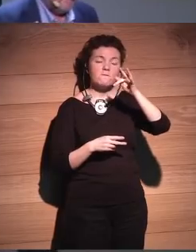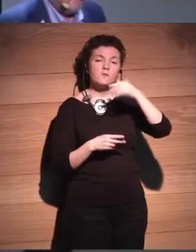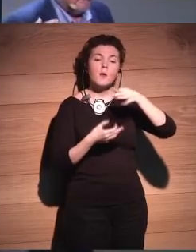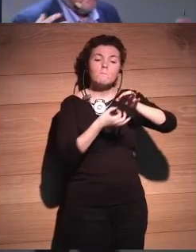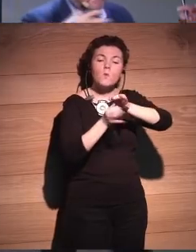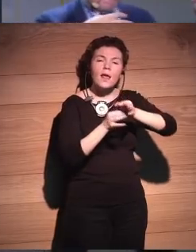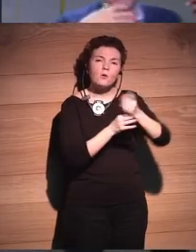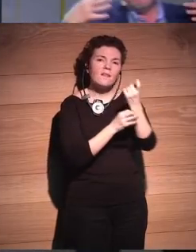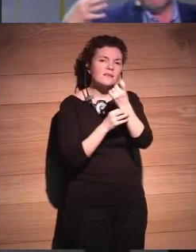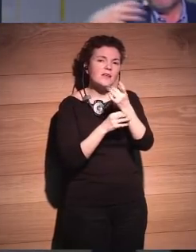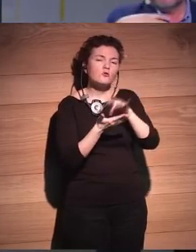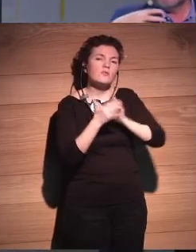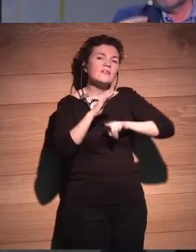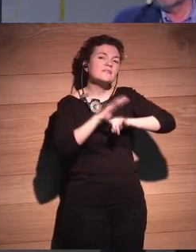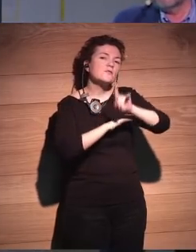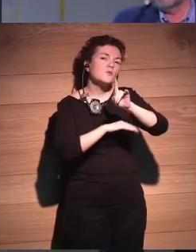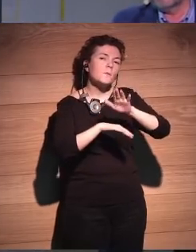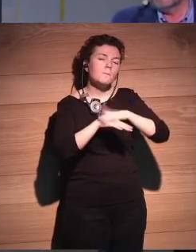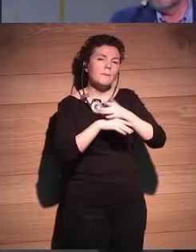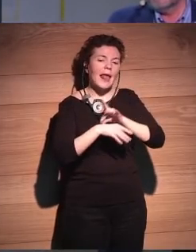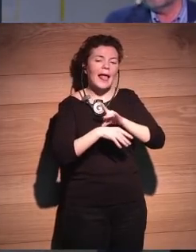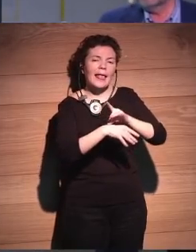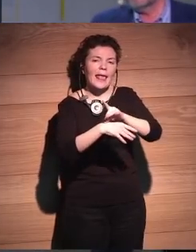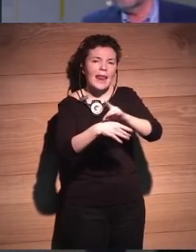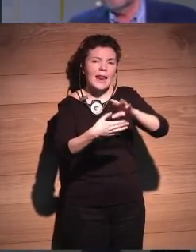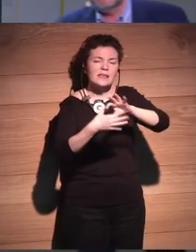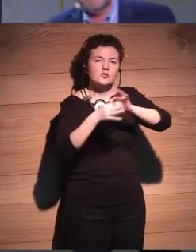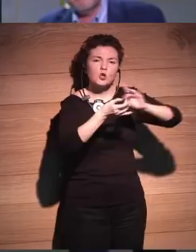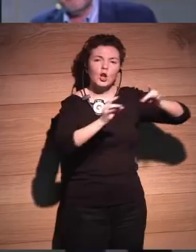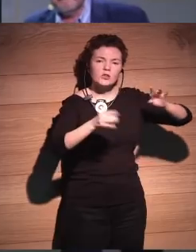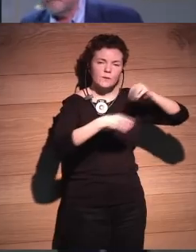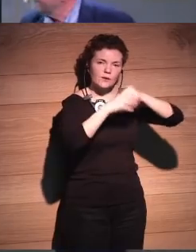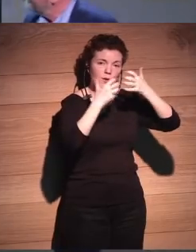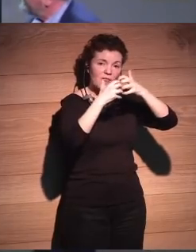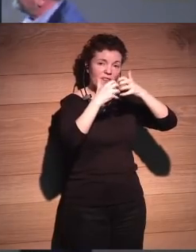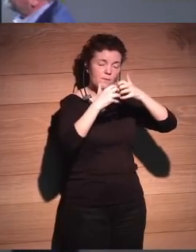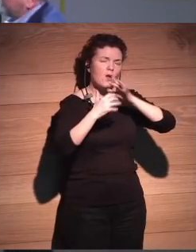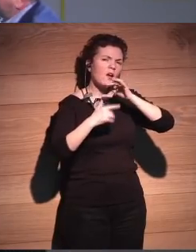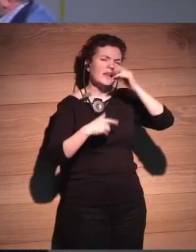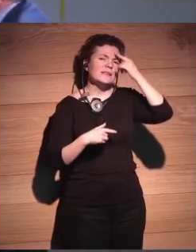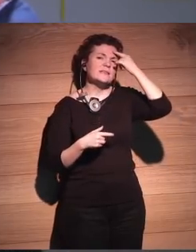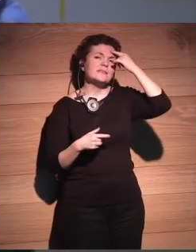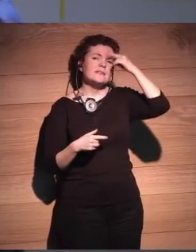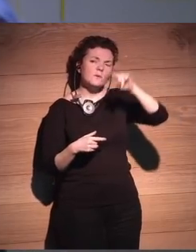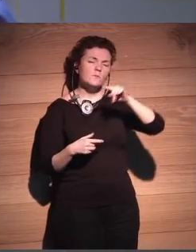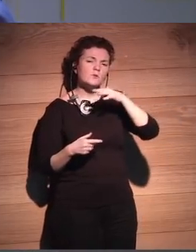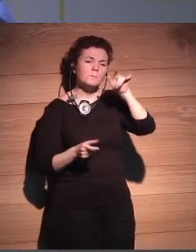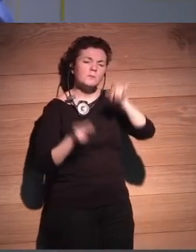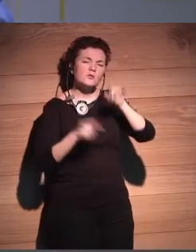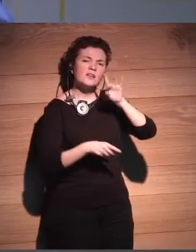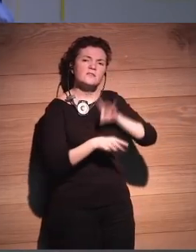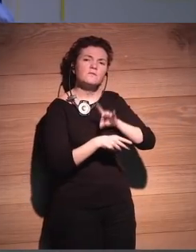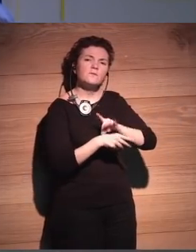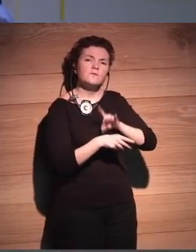se necesita durante el desarrollo para guiar las conexiones dentro del cerebro. Ahora mismo sabemos que en pacientes